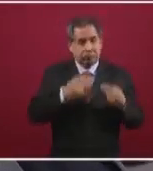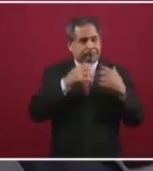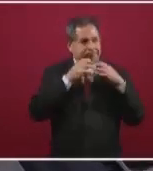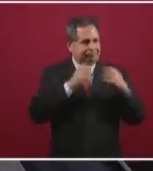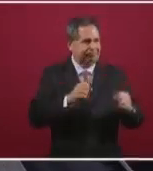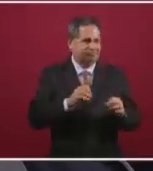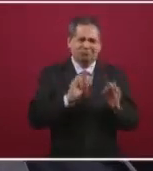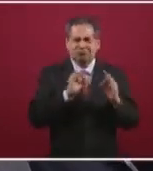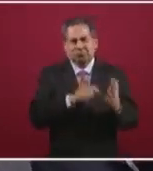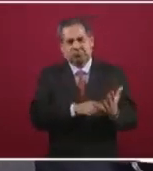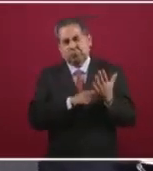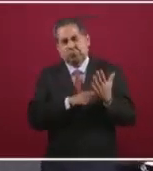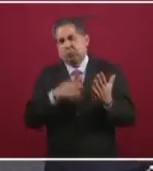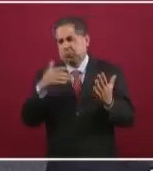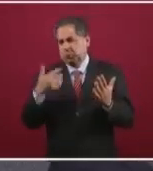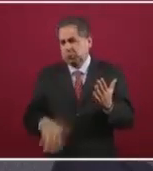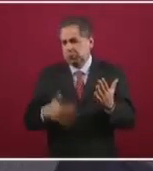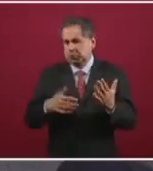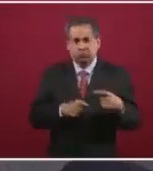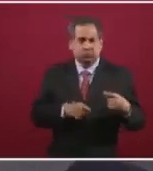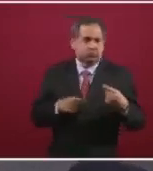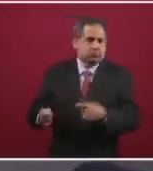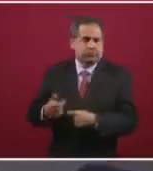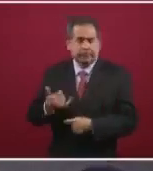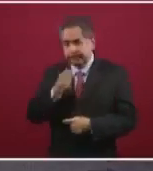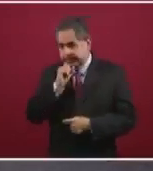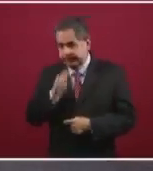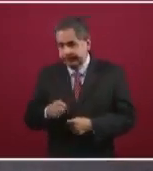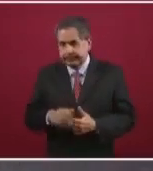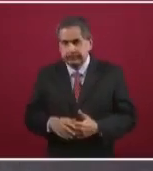ejemplar. Y